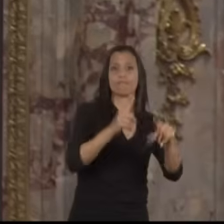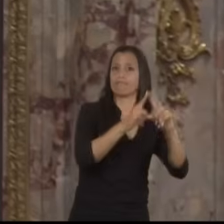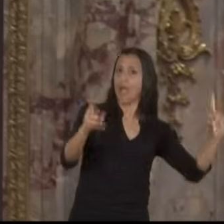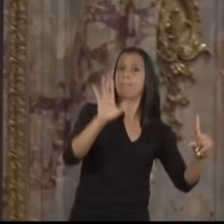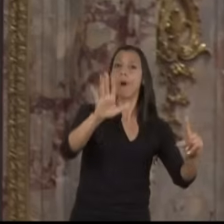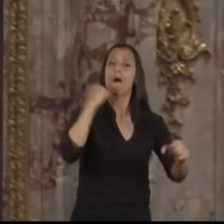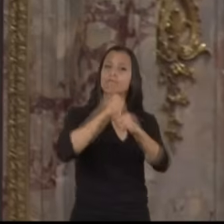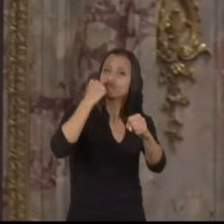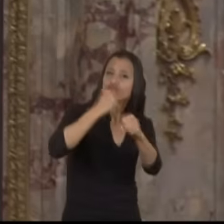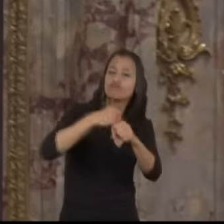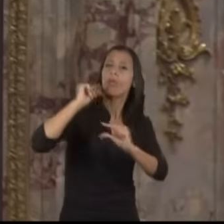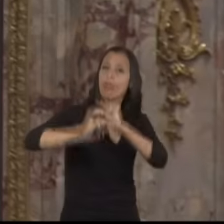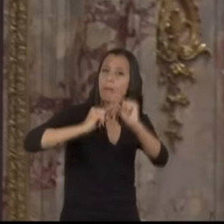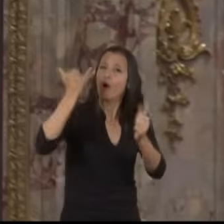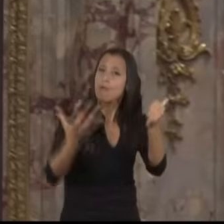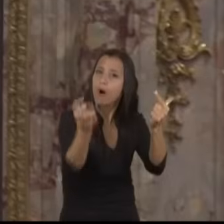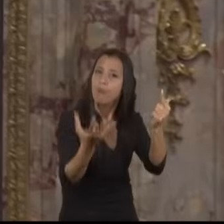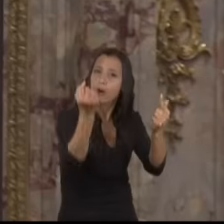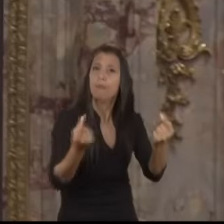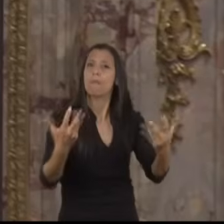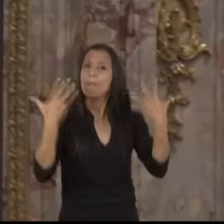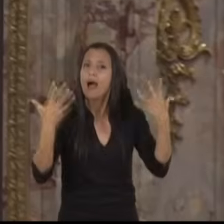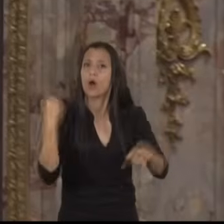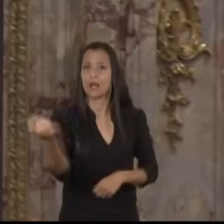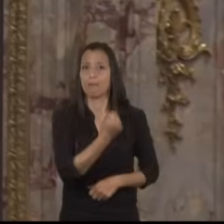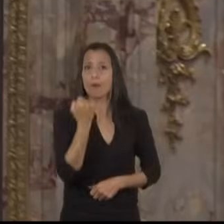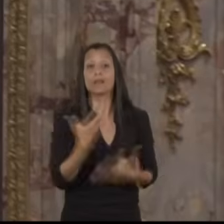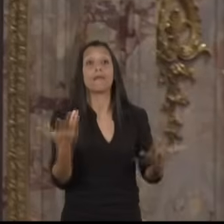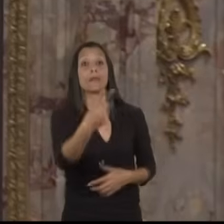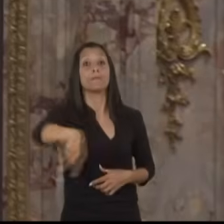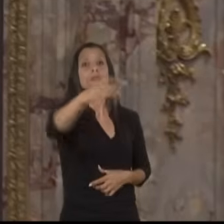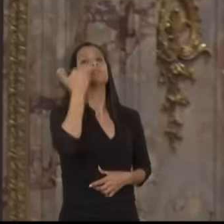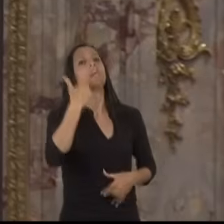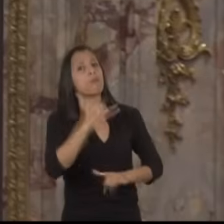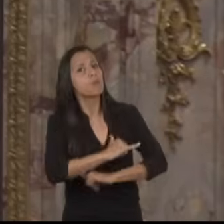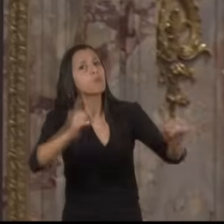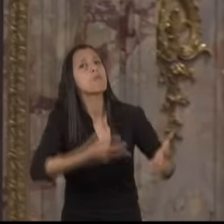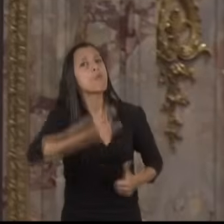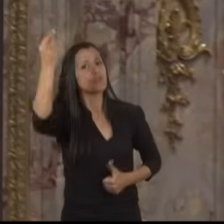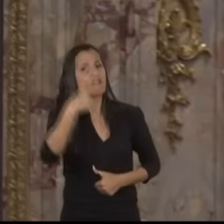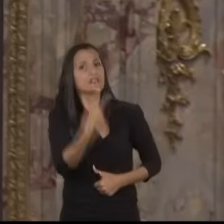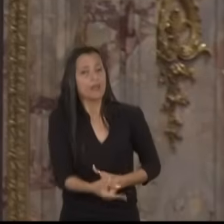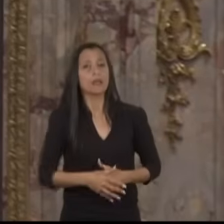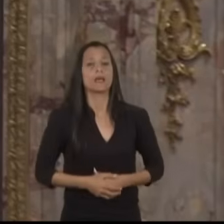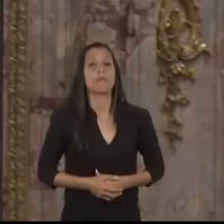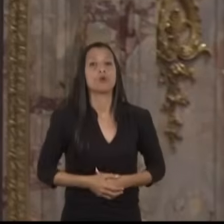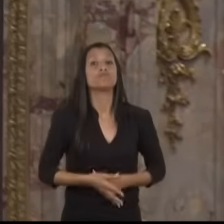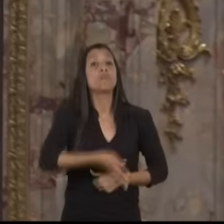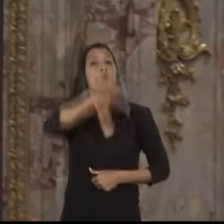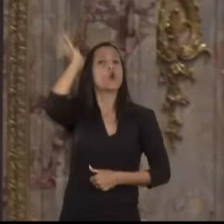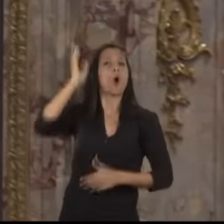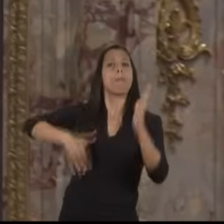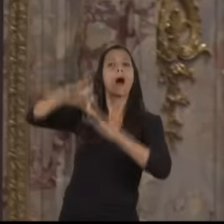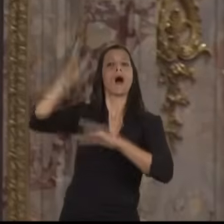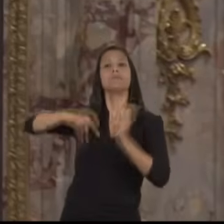trabajo pueda adquirir cada vez mayor valor. Porque como ya hemos dicho en alguna ocasión, Roma no se